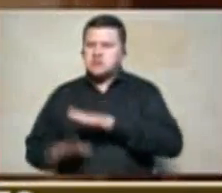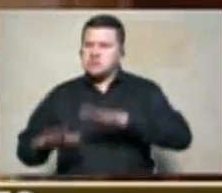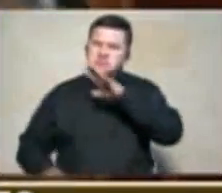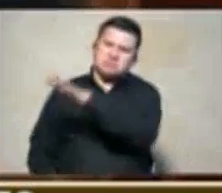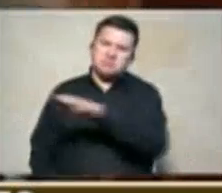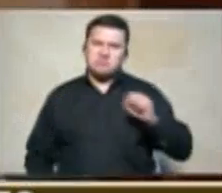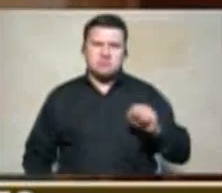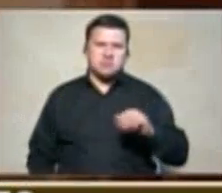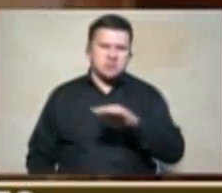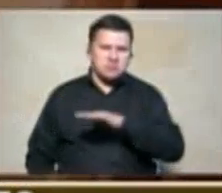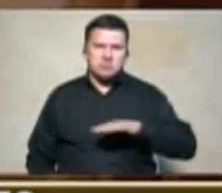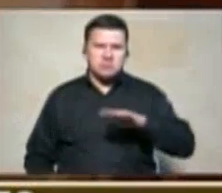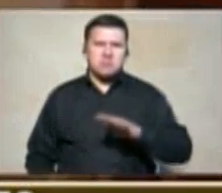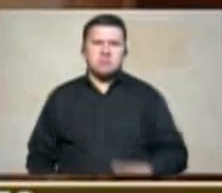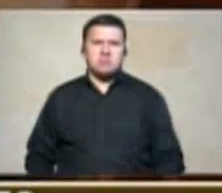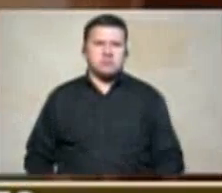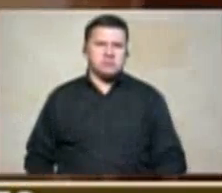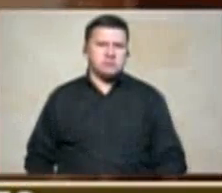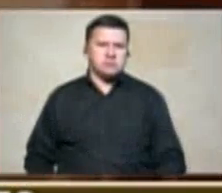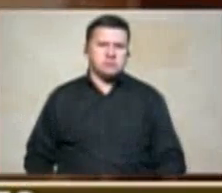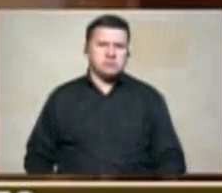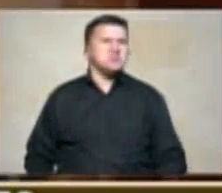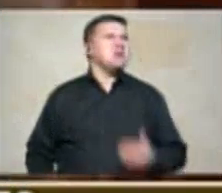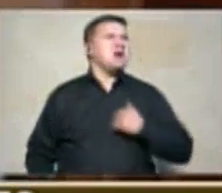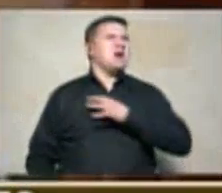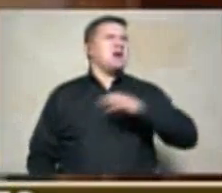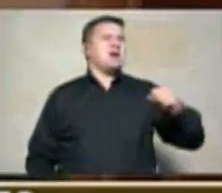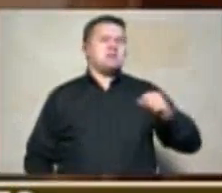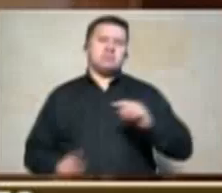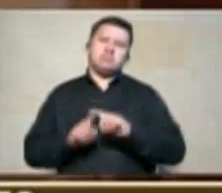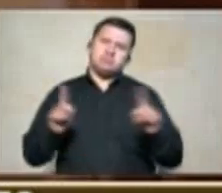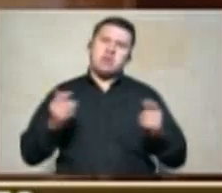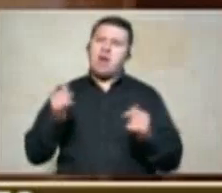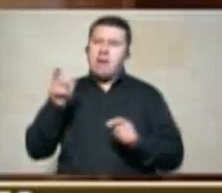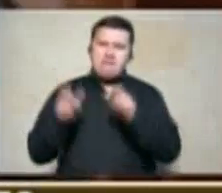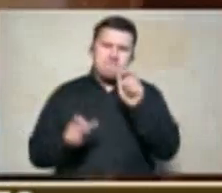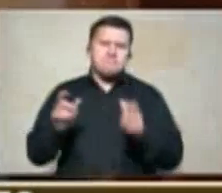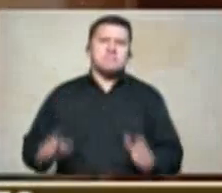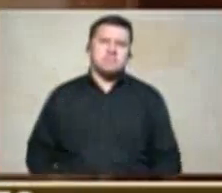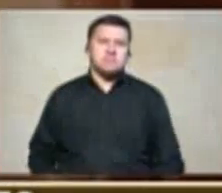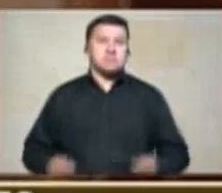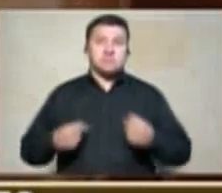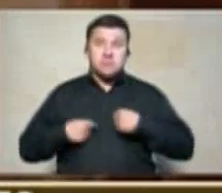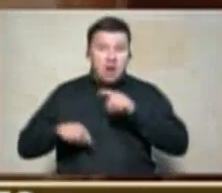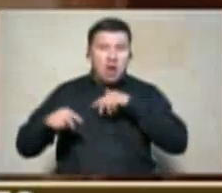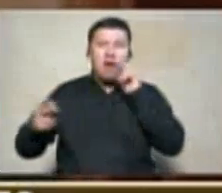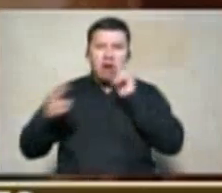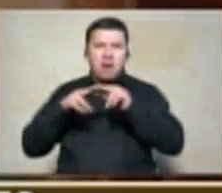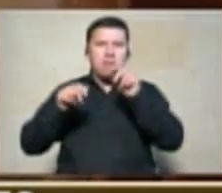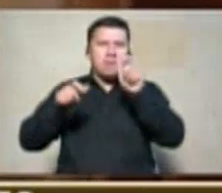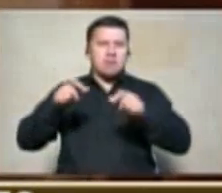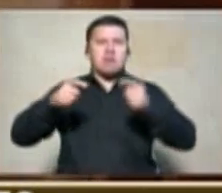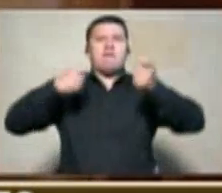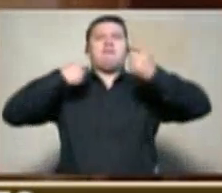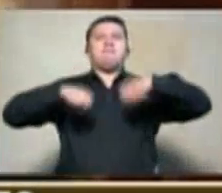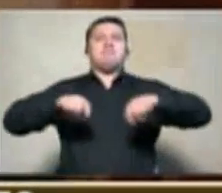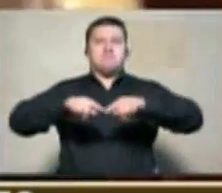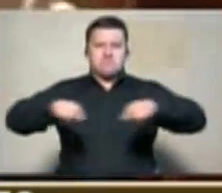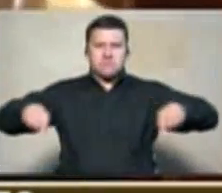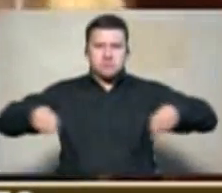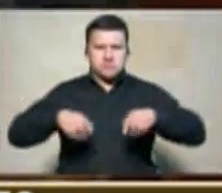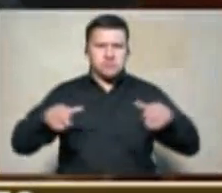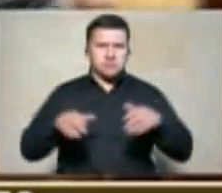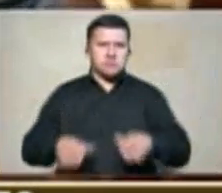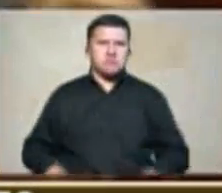hubo gente que vendió sus terrenos y que vendió sus tierras y que no se puede con el argumento del Sistema Nacional de Restitución de